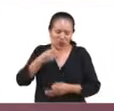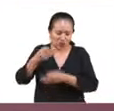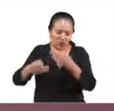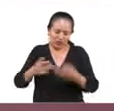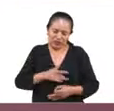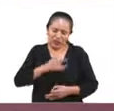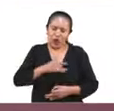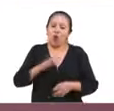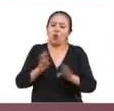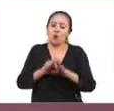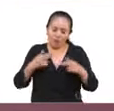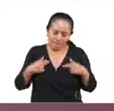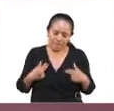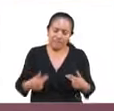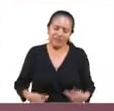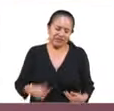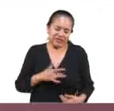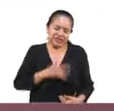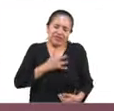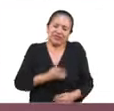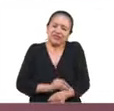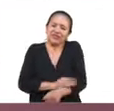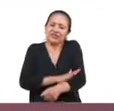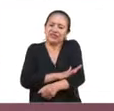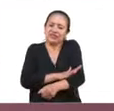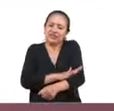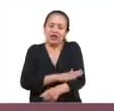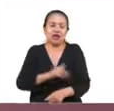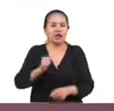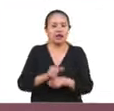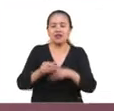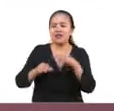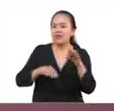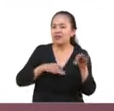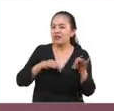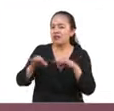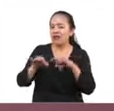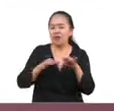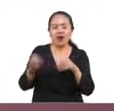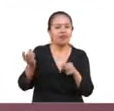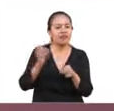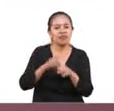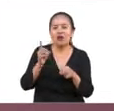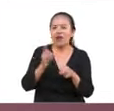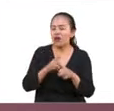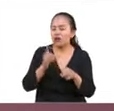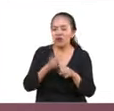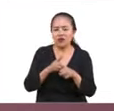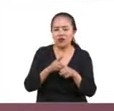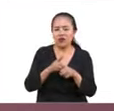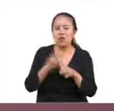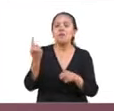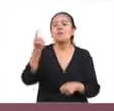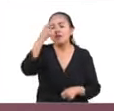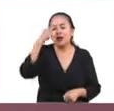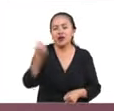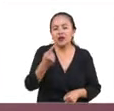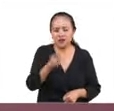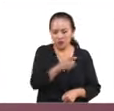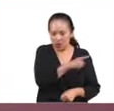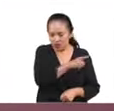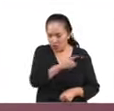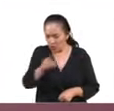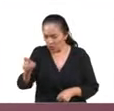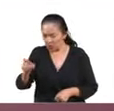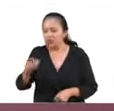mexicano, lo que trabaja todos los días con ustedes es el respeto a sus